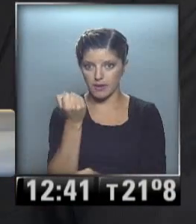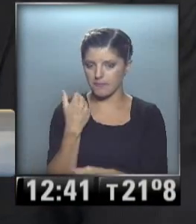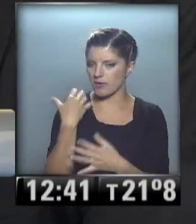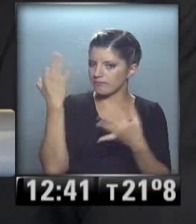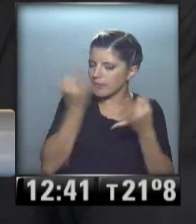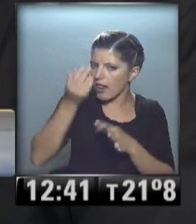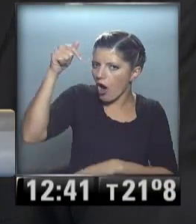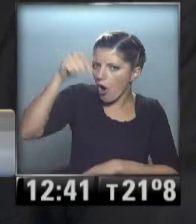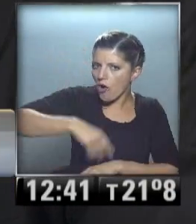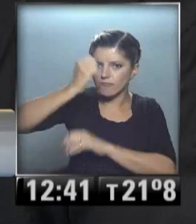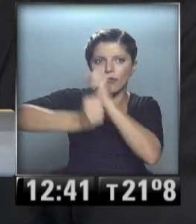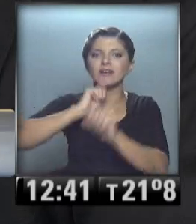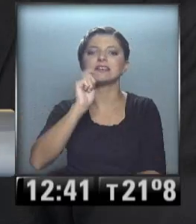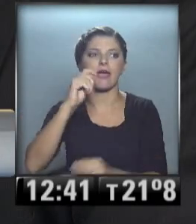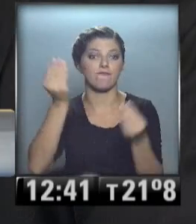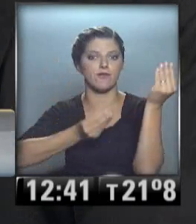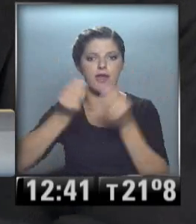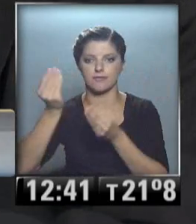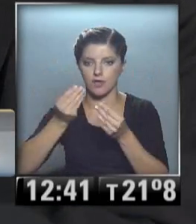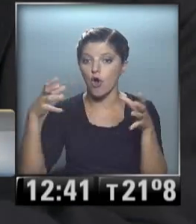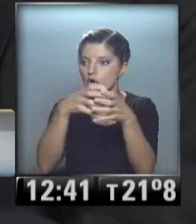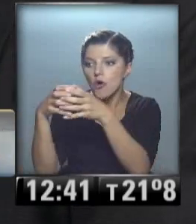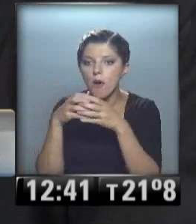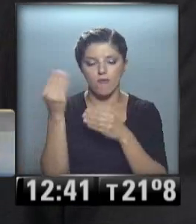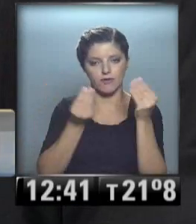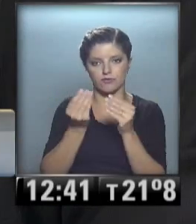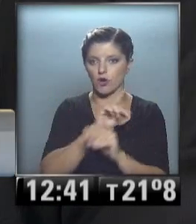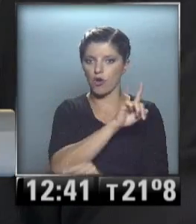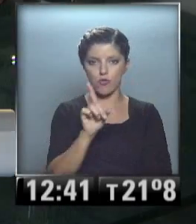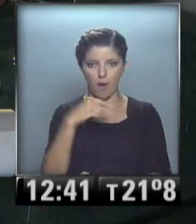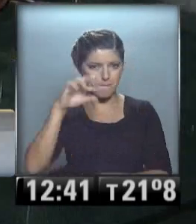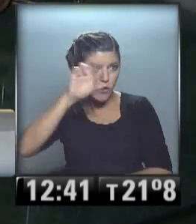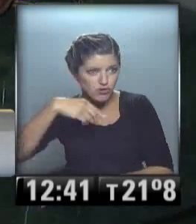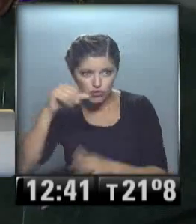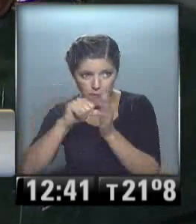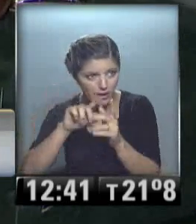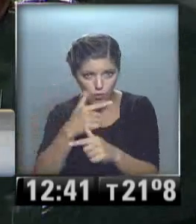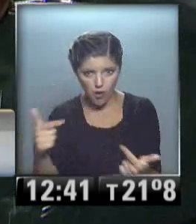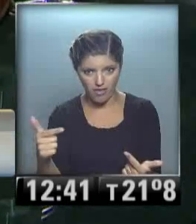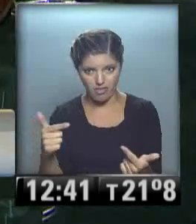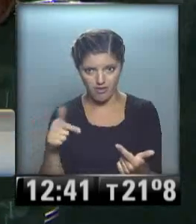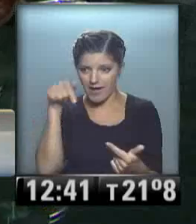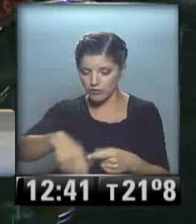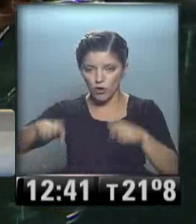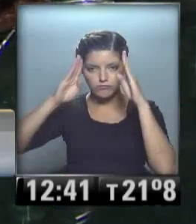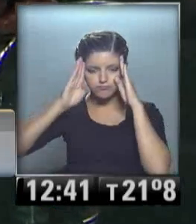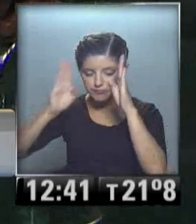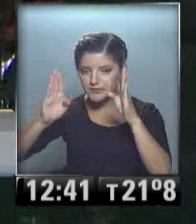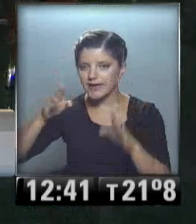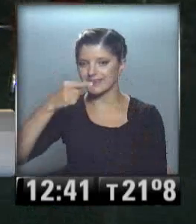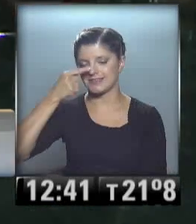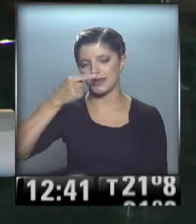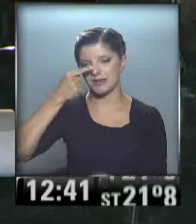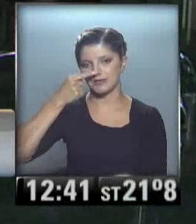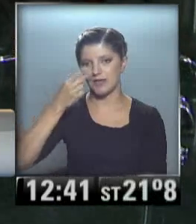son empresas financieras, grupos financieros. Esto no va de la mano de un proyecto de país. Esto va de la mano directamente de los intereses